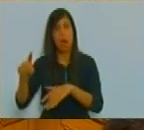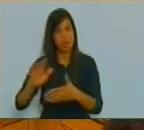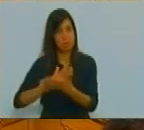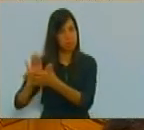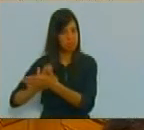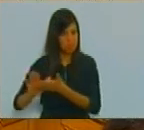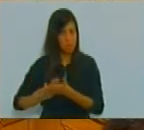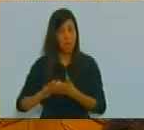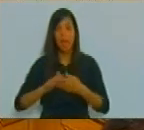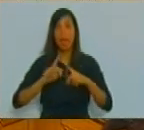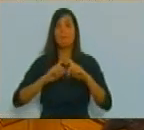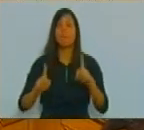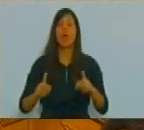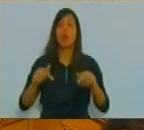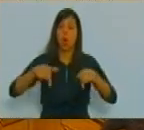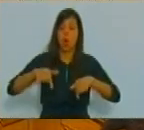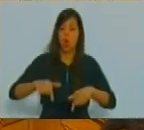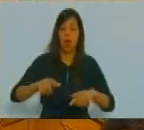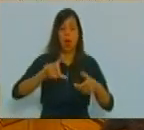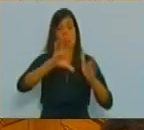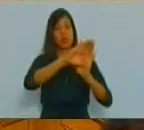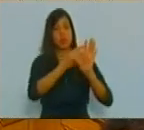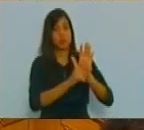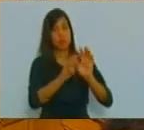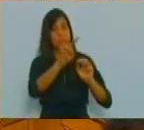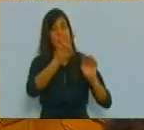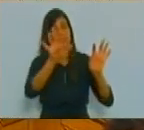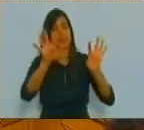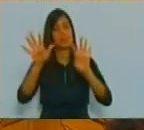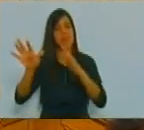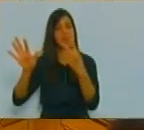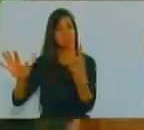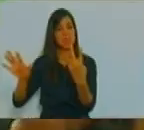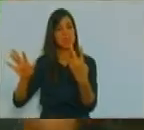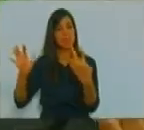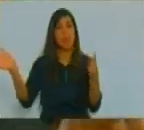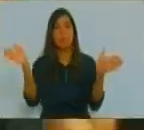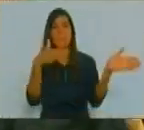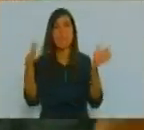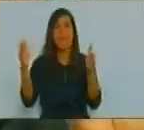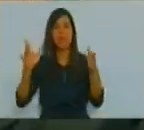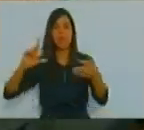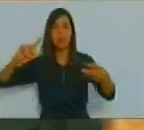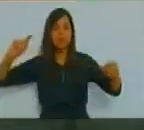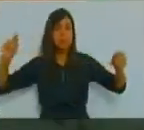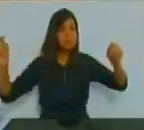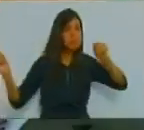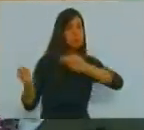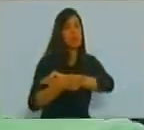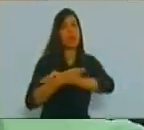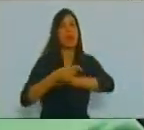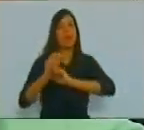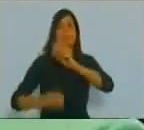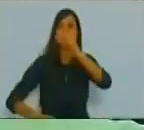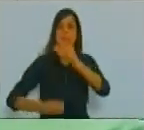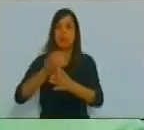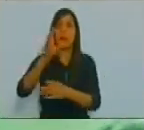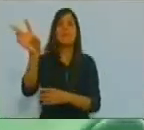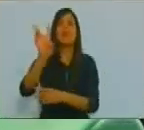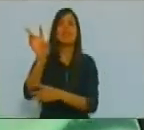responsabilidad de cambiar el viento que bobby esos molinos para construir ese nuevo estado